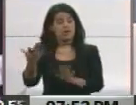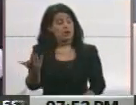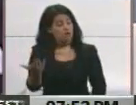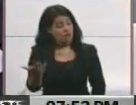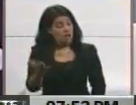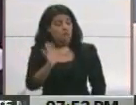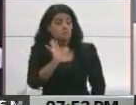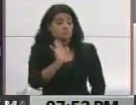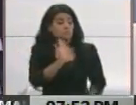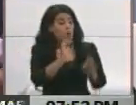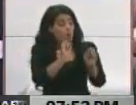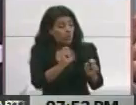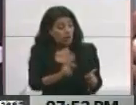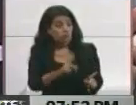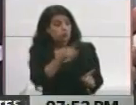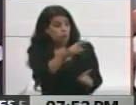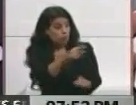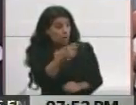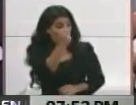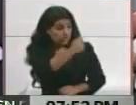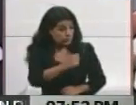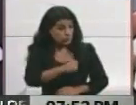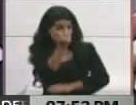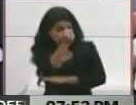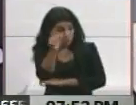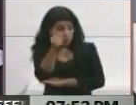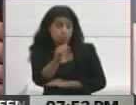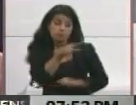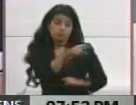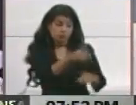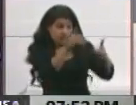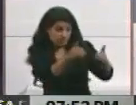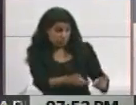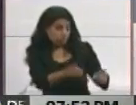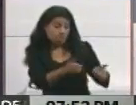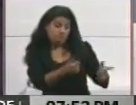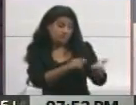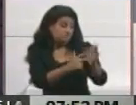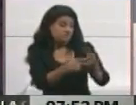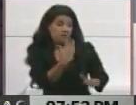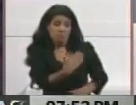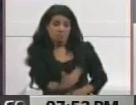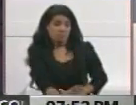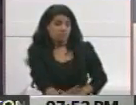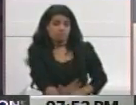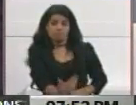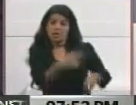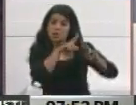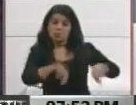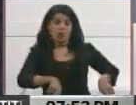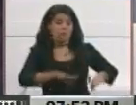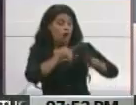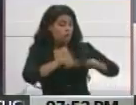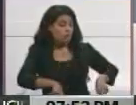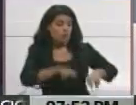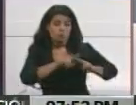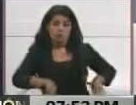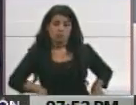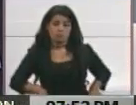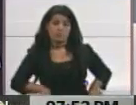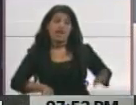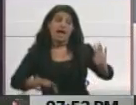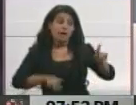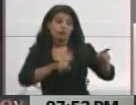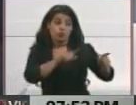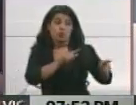usted esté en esa situación todos sus actos son de nulidad absoluta le deja todavía la puerta de regresar a la